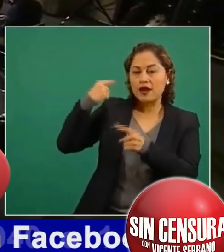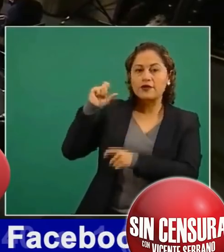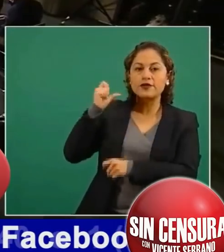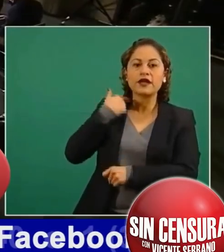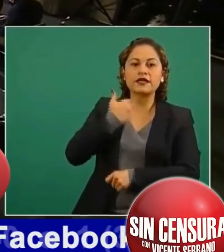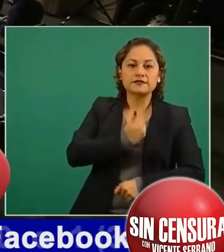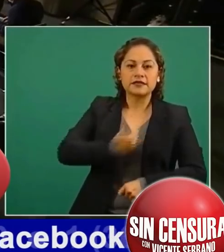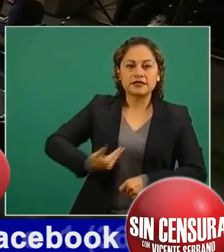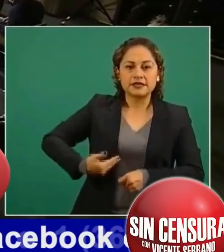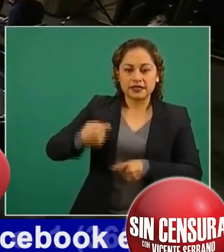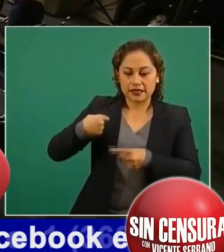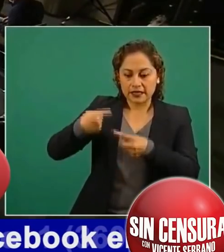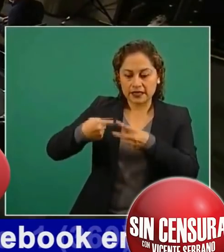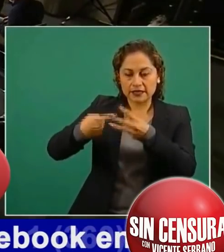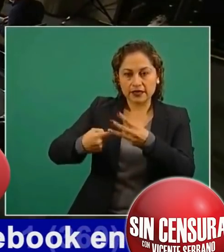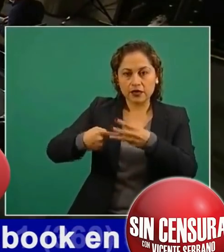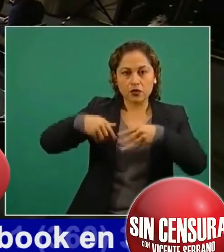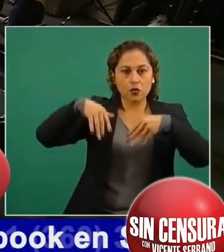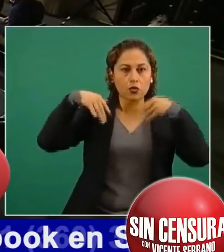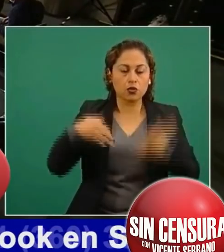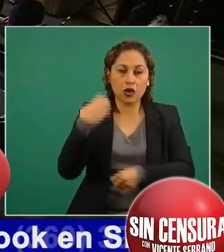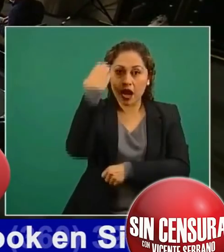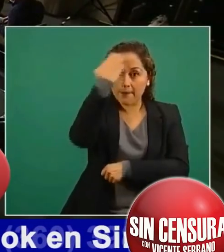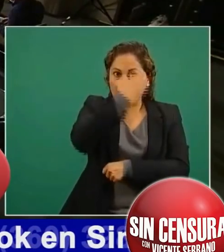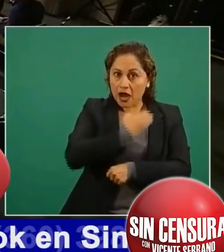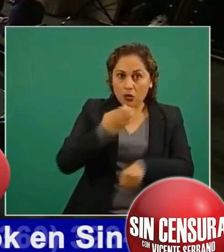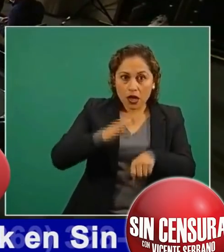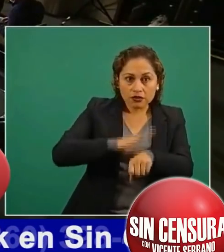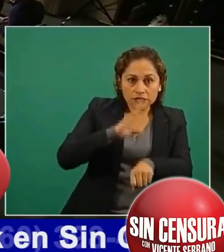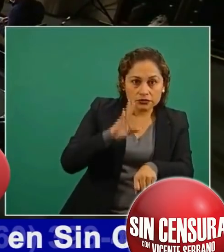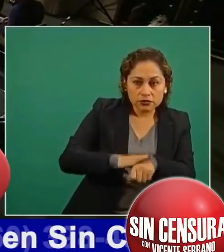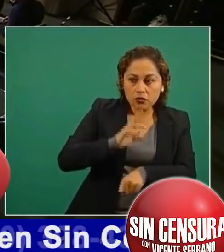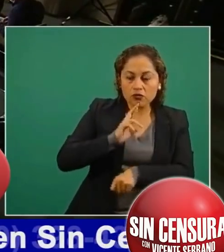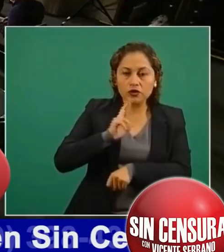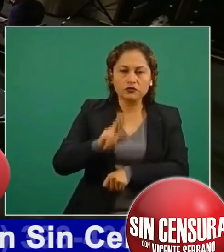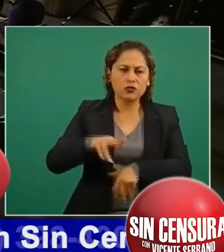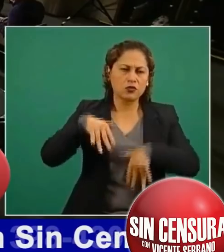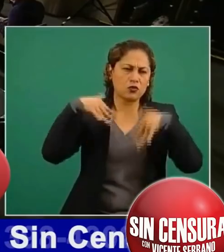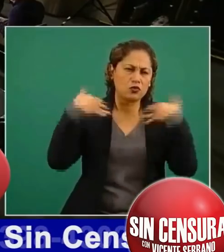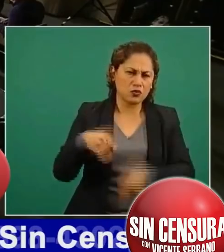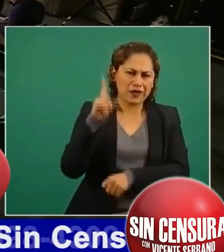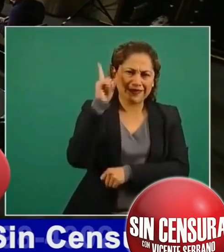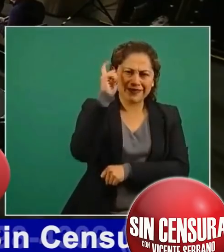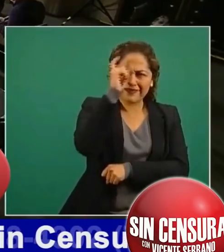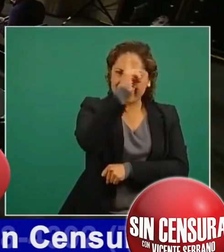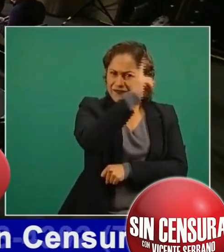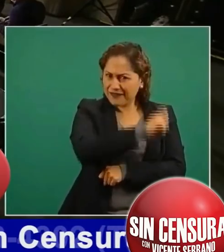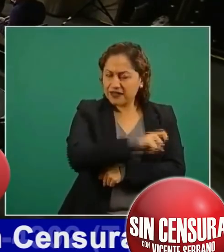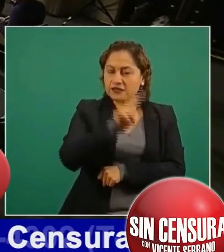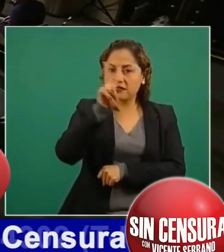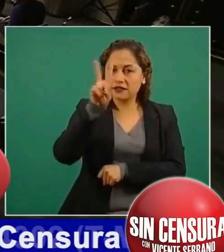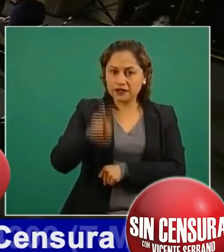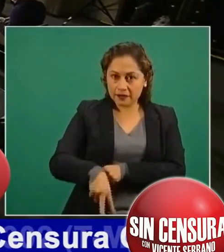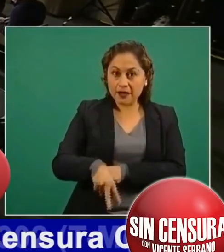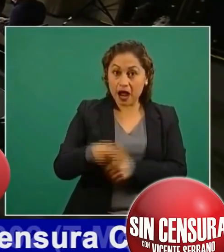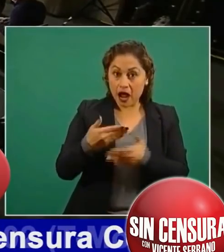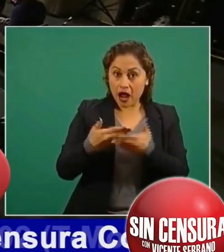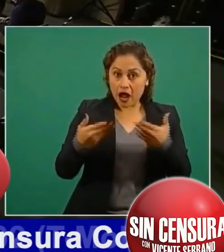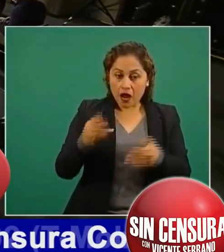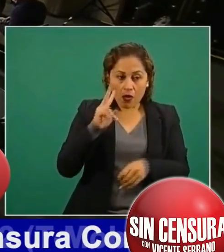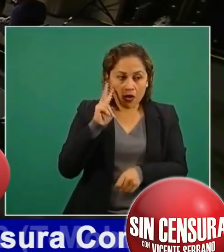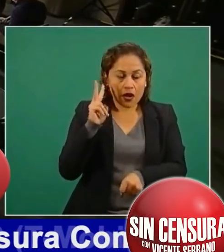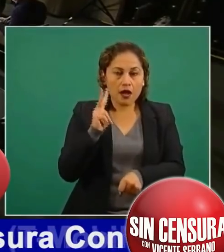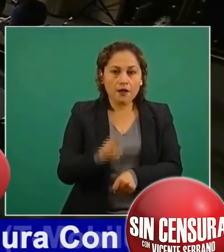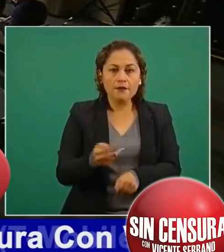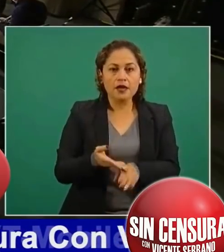son devastadores para el pueblo de México. No solamente se ha luchado contra el neoliberalismo, es lamentable decirlo